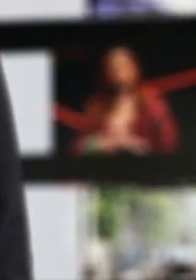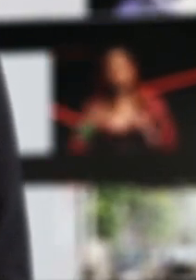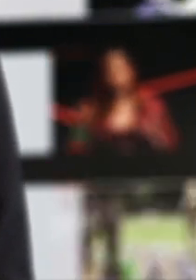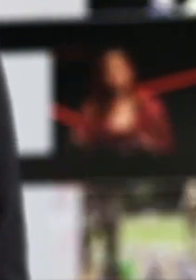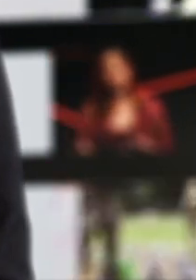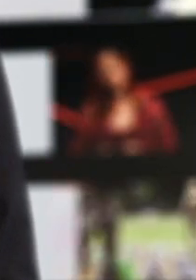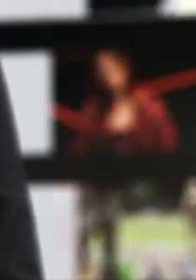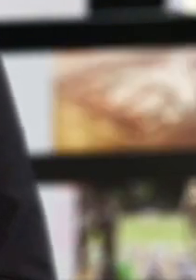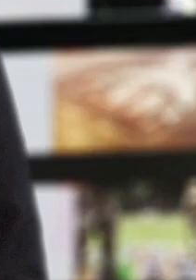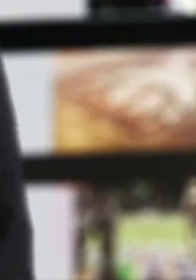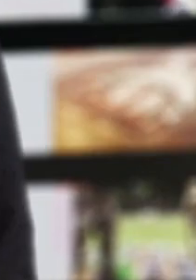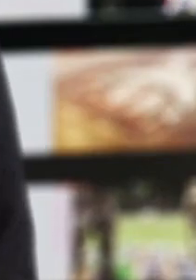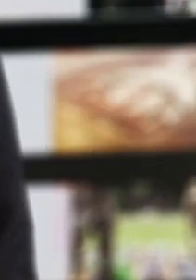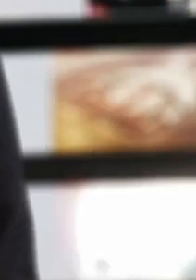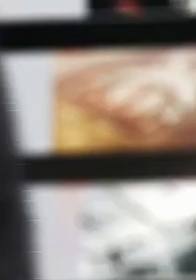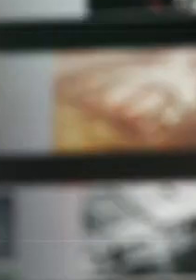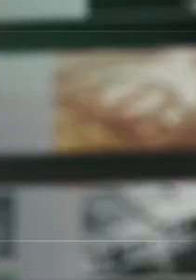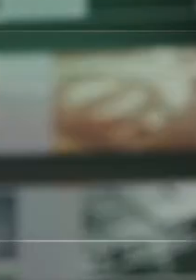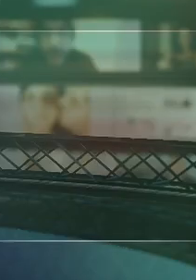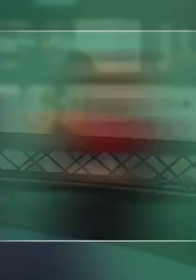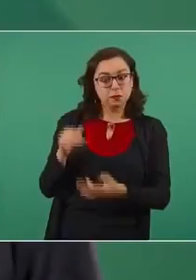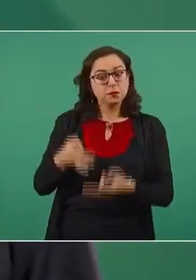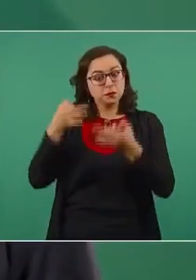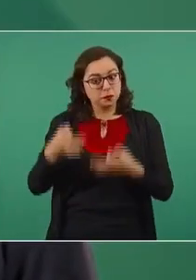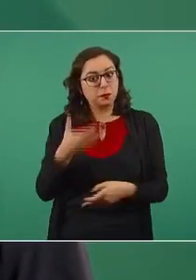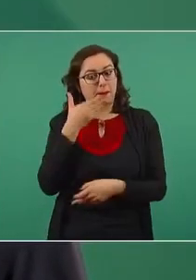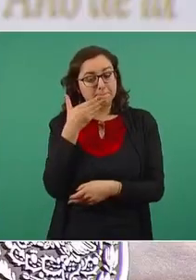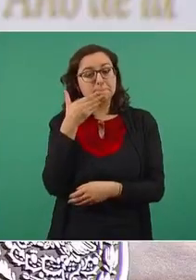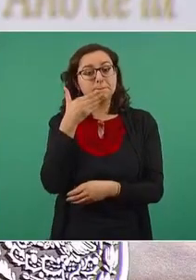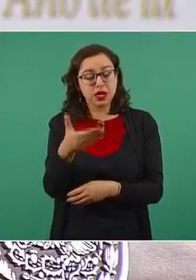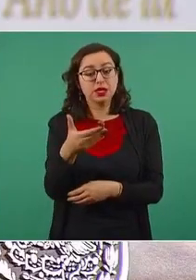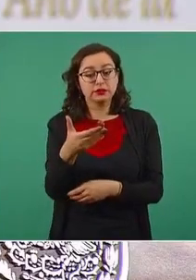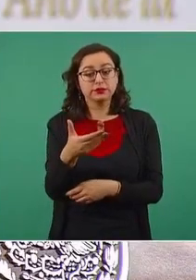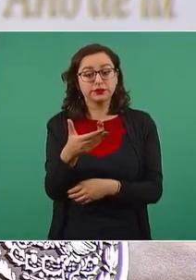sino multianual, y destacó que no ha tenido problema con la recaudación. No